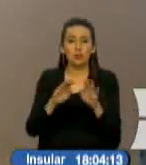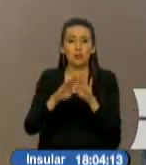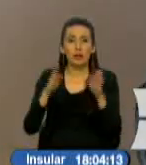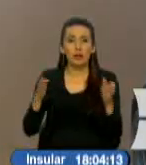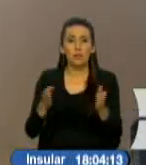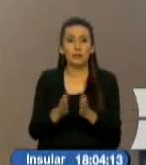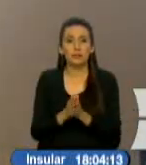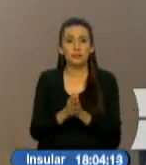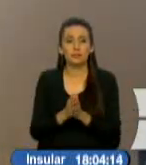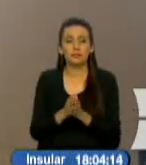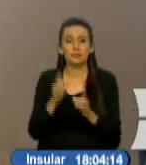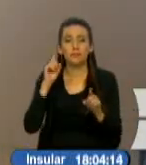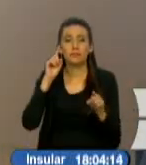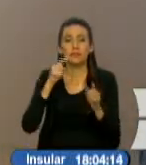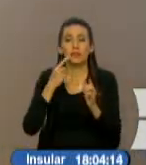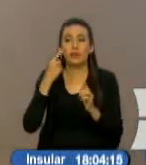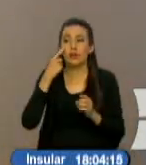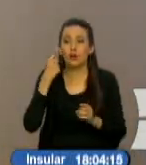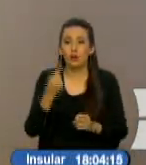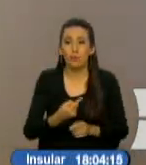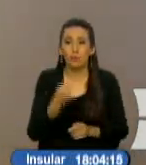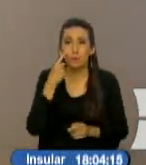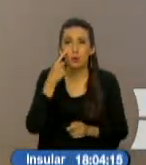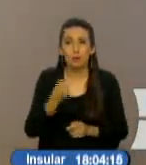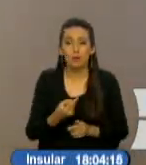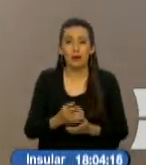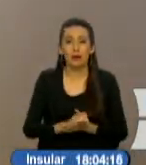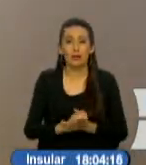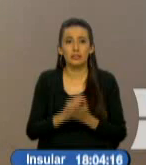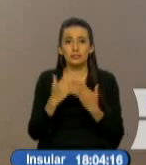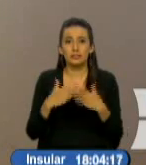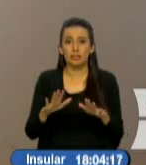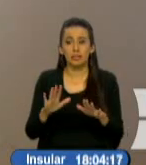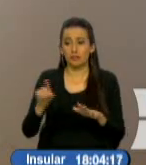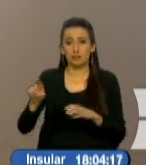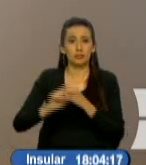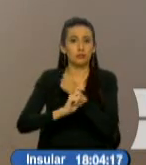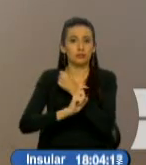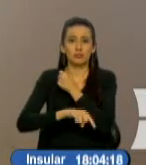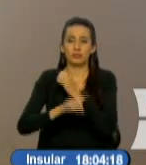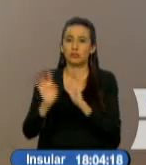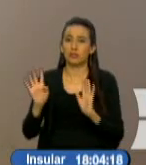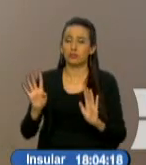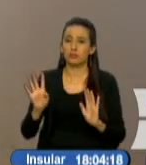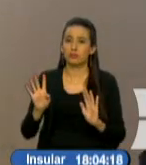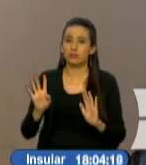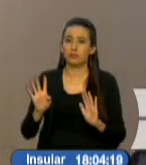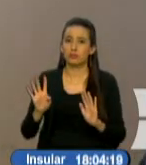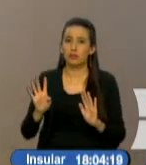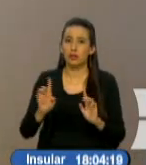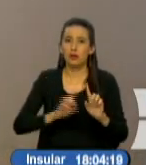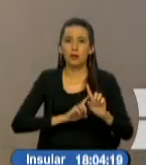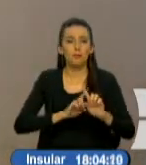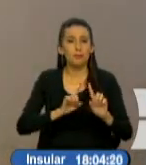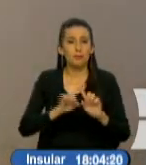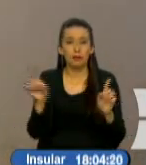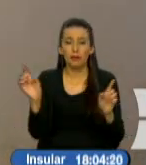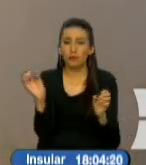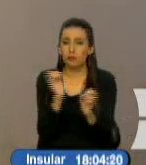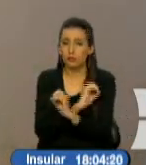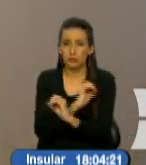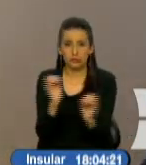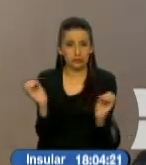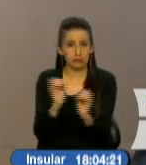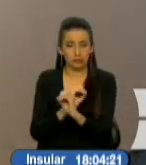De comprobarse que ellos han cometido ese delito, tendrán que ser sancionados. Pero si no cometieron ese